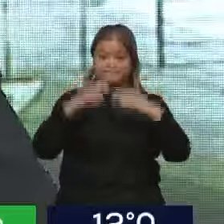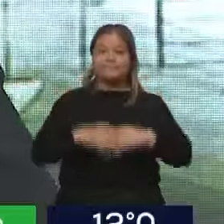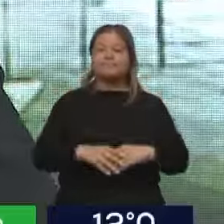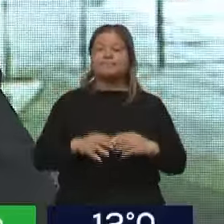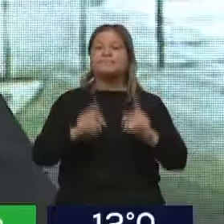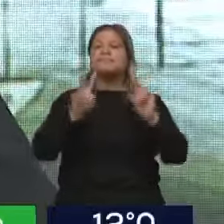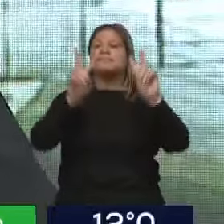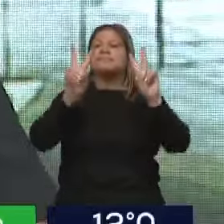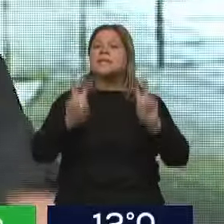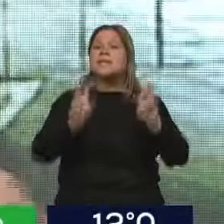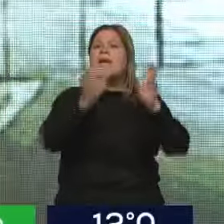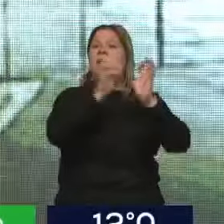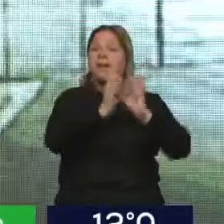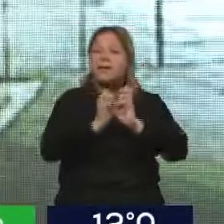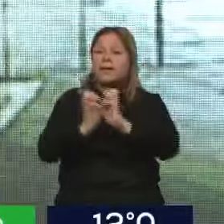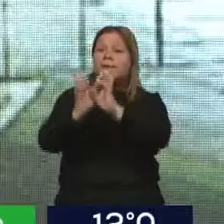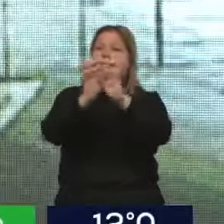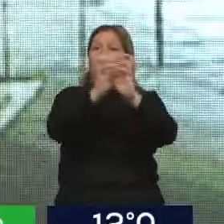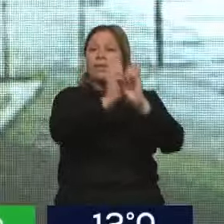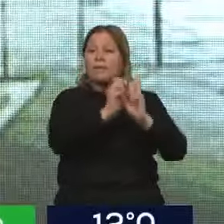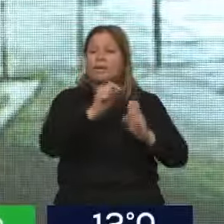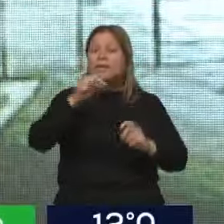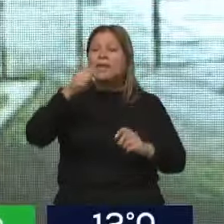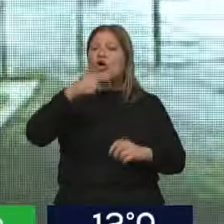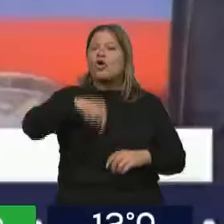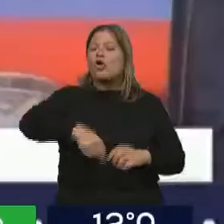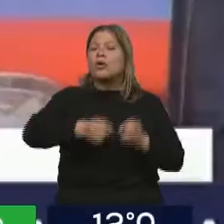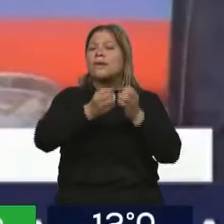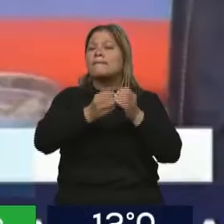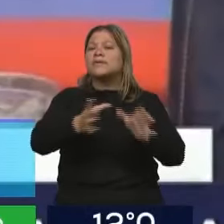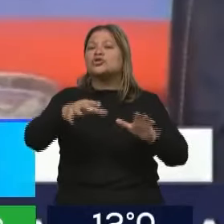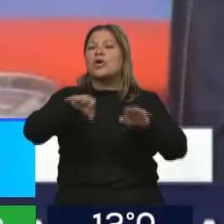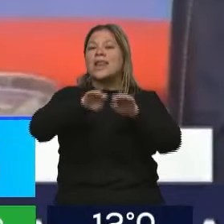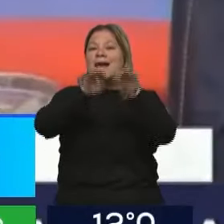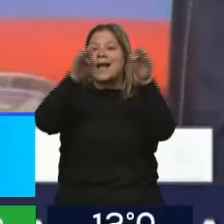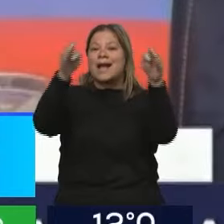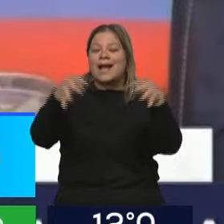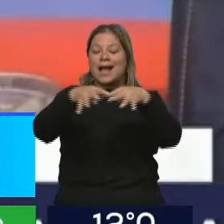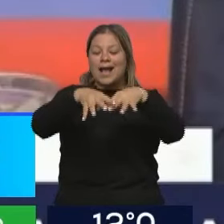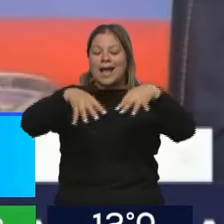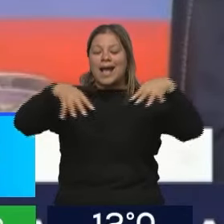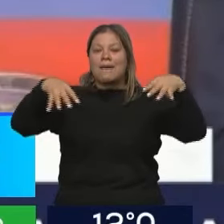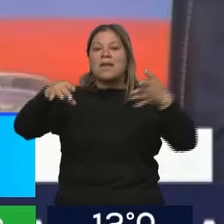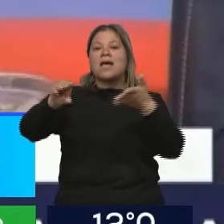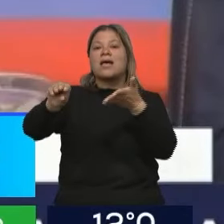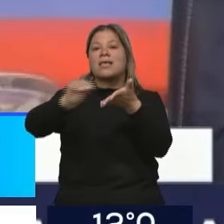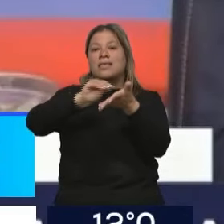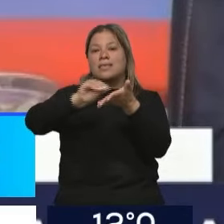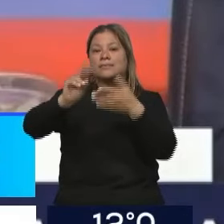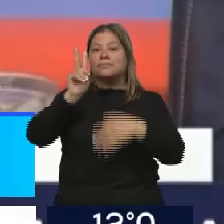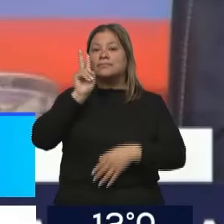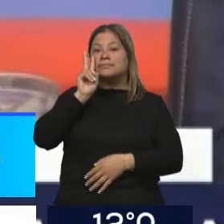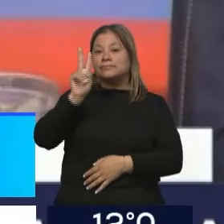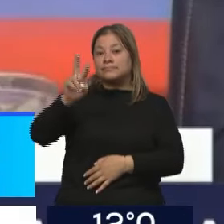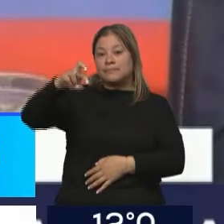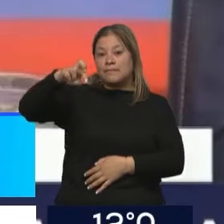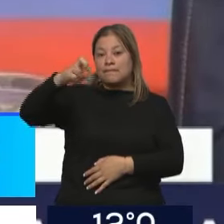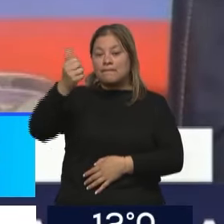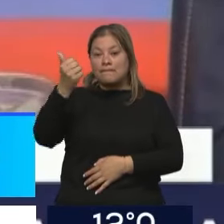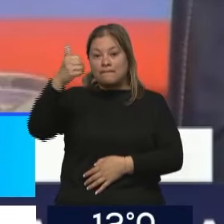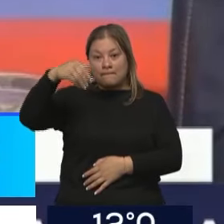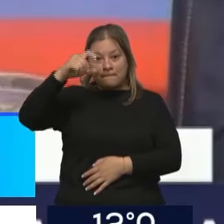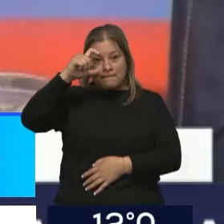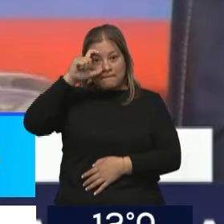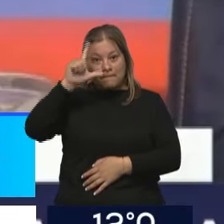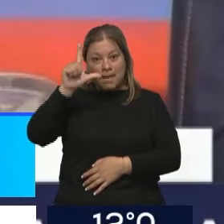del debate que se ha activado hoy en la Cámara de Diputados en un par de comisiones, la Comisión de Transporte. Ahí vemos a Pamela Barazay, que es la titular,